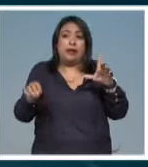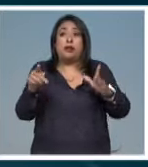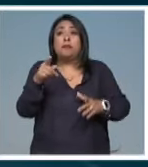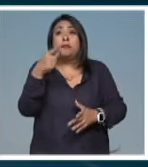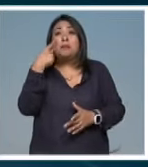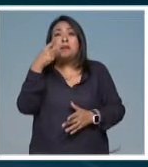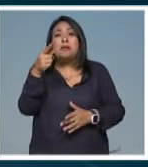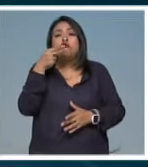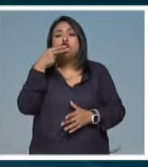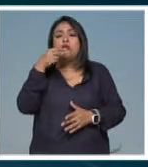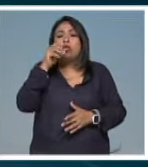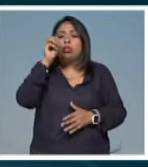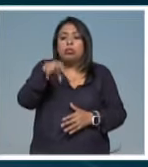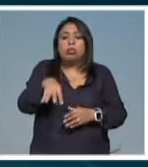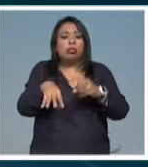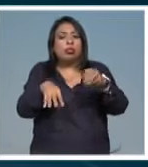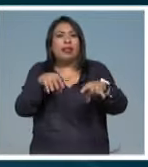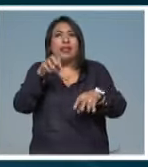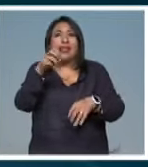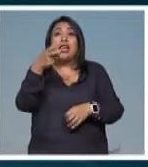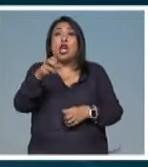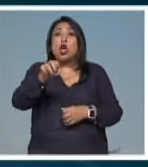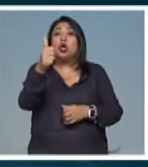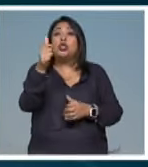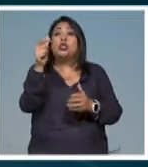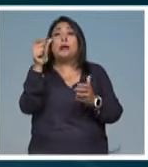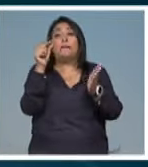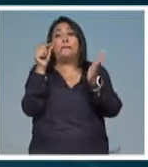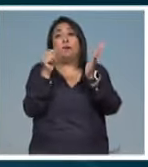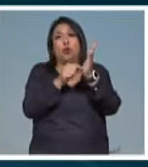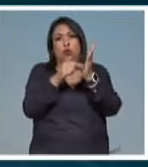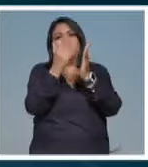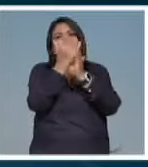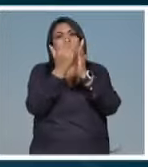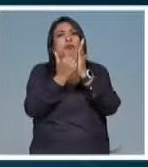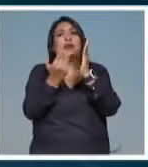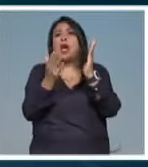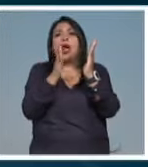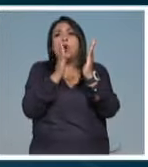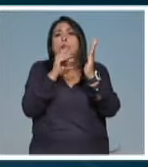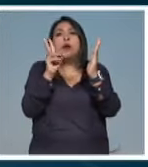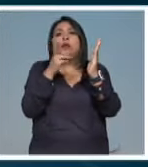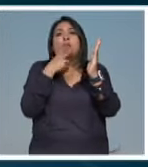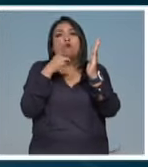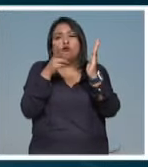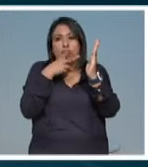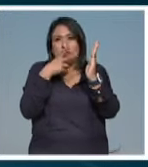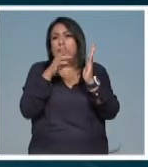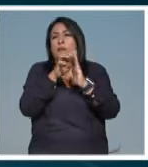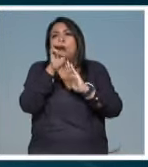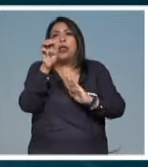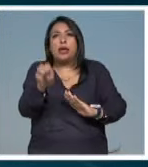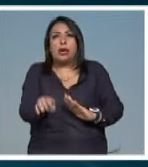con colillas de cigarros. Son 11 puntos en los cuales ya no se va a poder fumar, entre ellos el